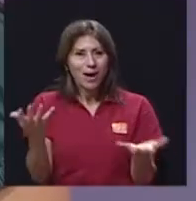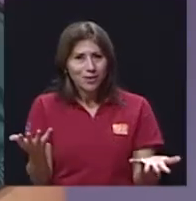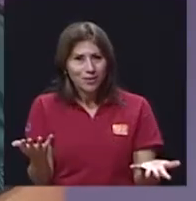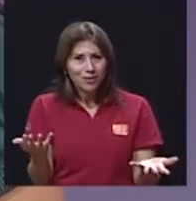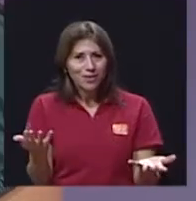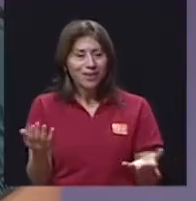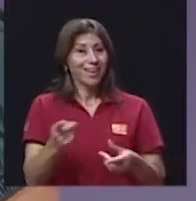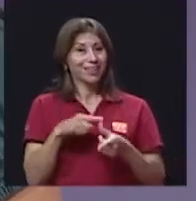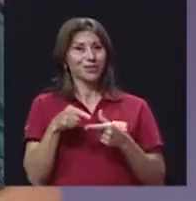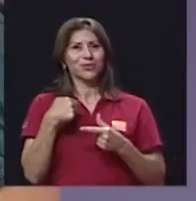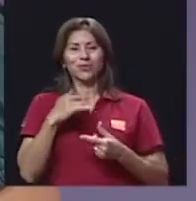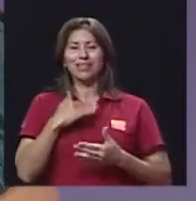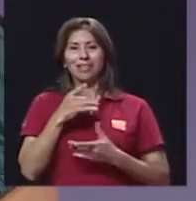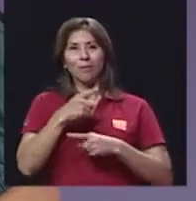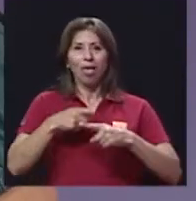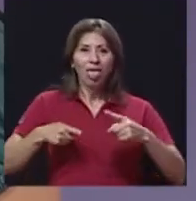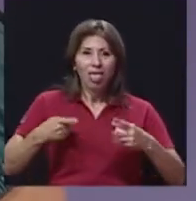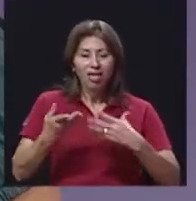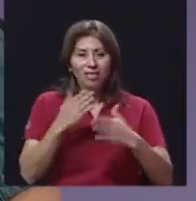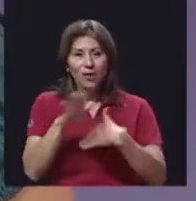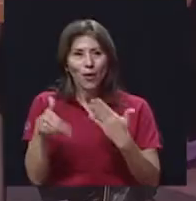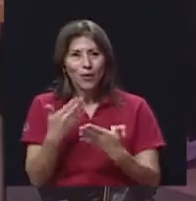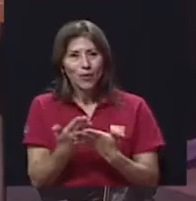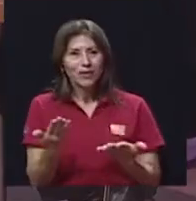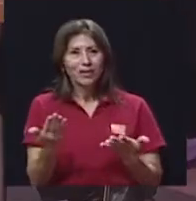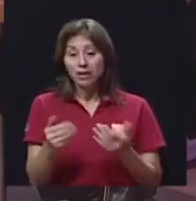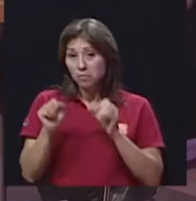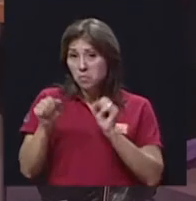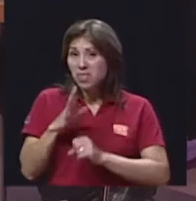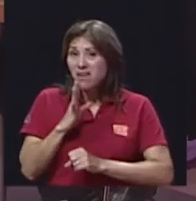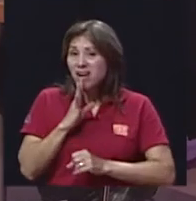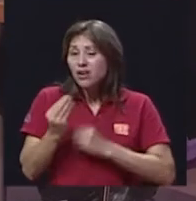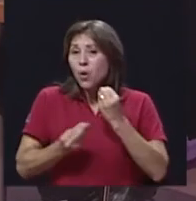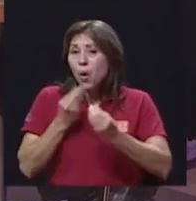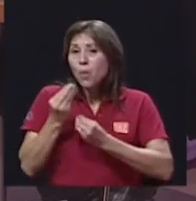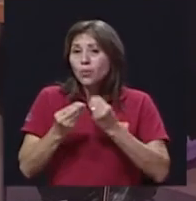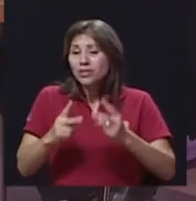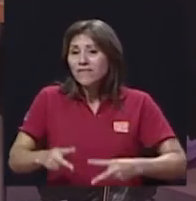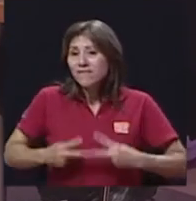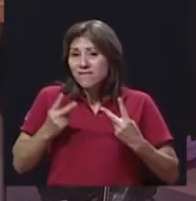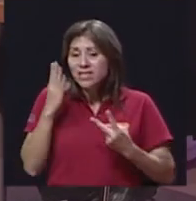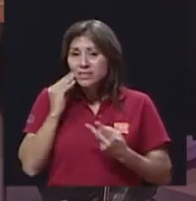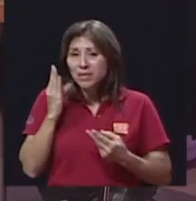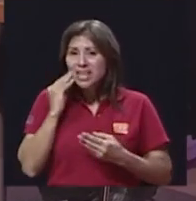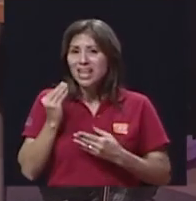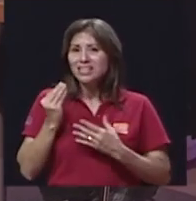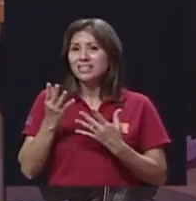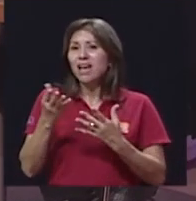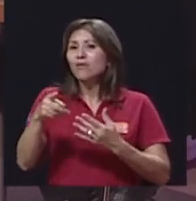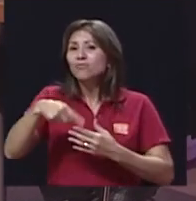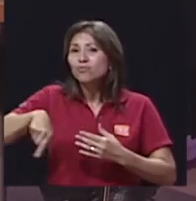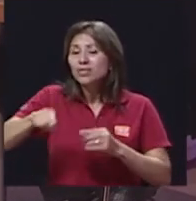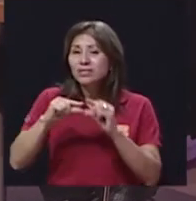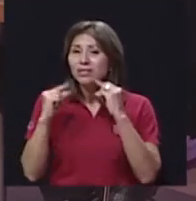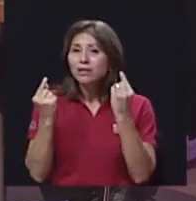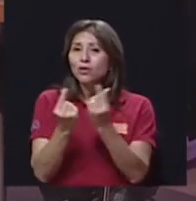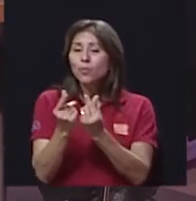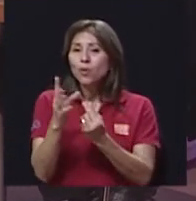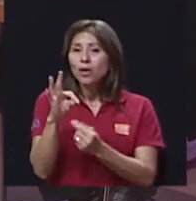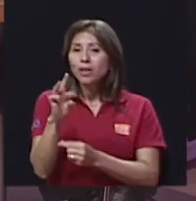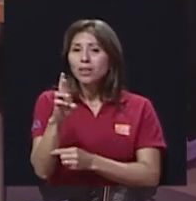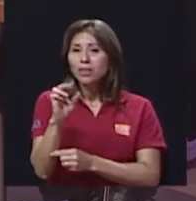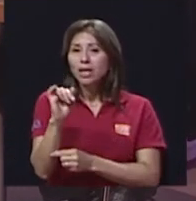media compañeras tal vez nos puedes hablar al respecto digamos de cómo seguir esa experiencia qué experiencias se han compartido en el espacio de la tribu sobre esto